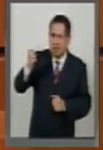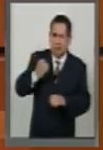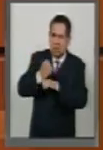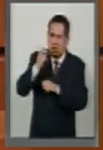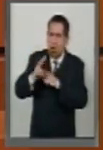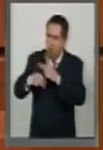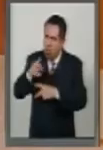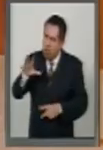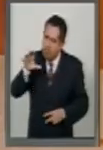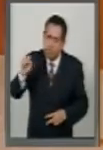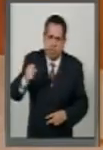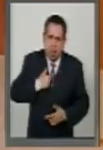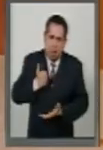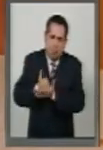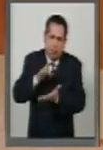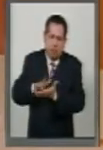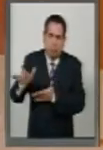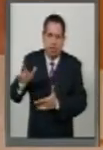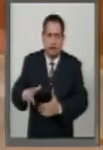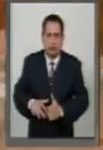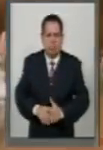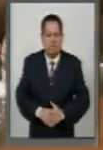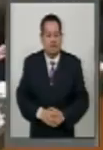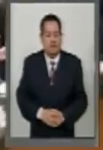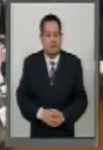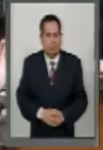voy por ella. Gracias.